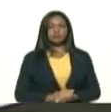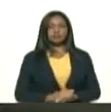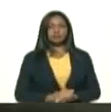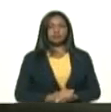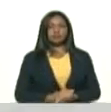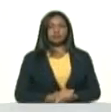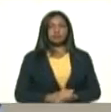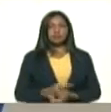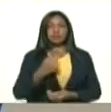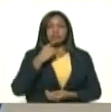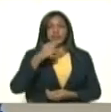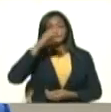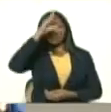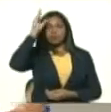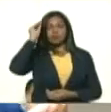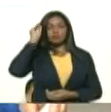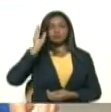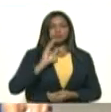Dice Donald Trump.